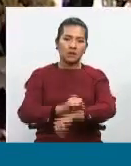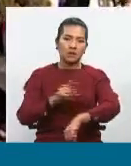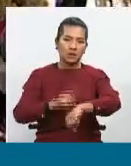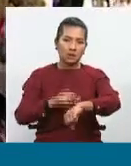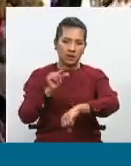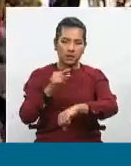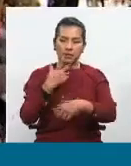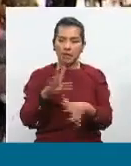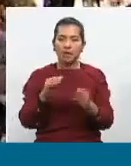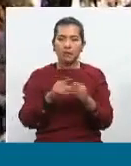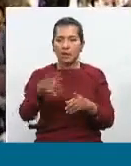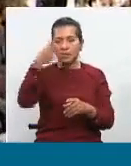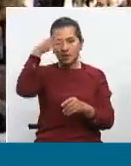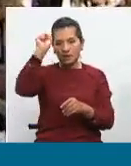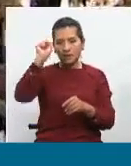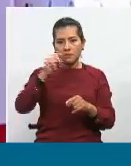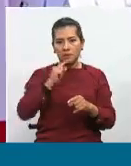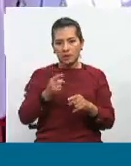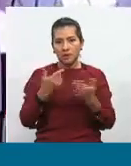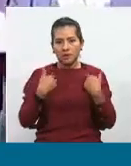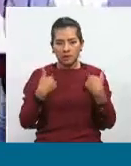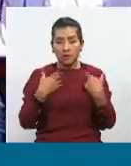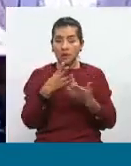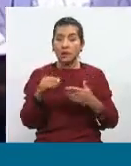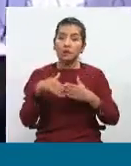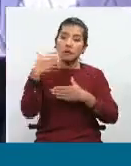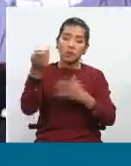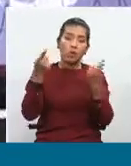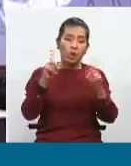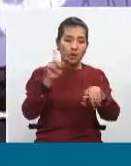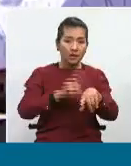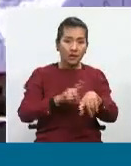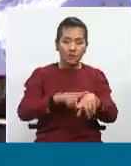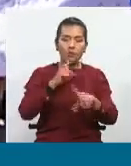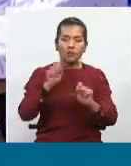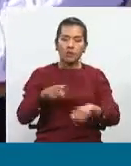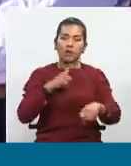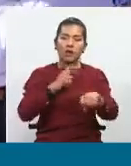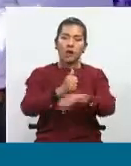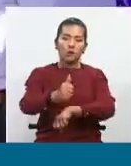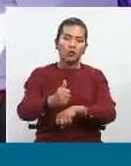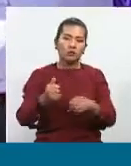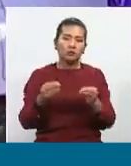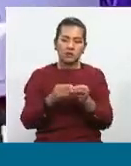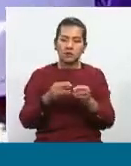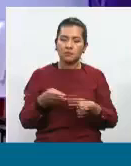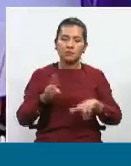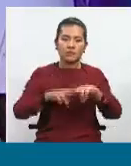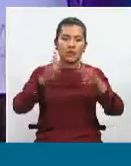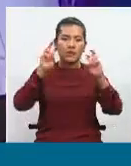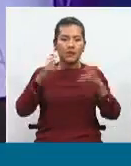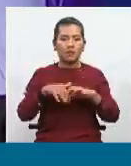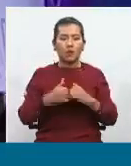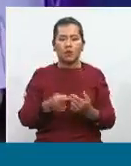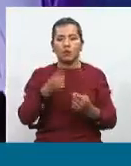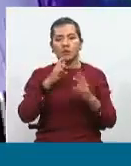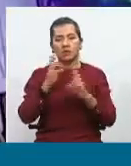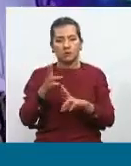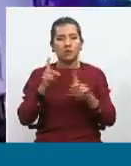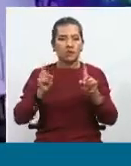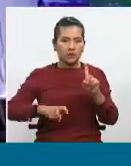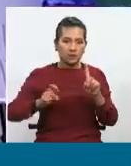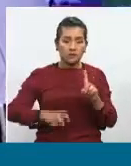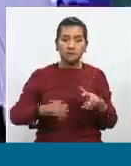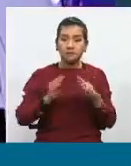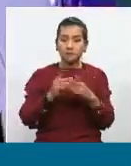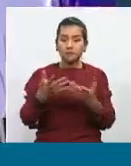están declarados rebeldes y que en su momento van a ser acusados para poder rendir cuentas de esas masacres. Asimismo, la